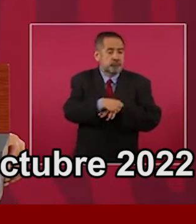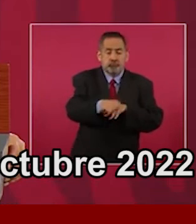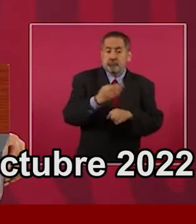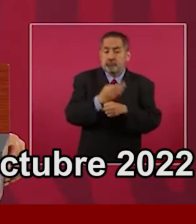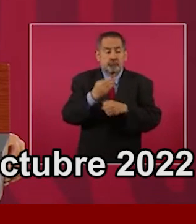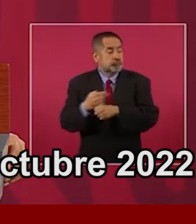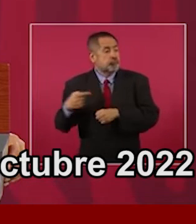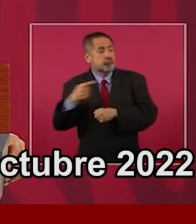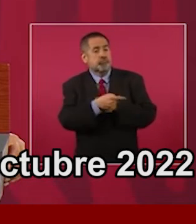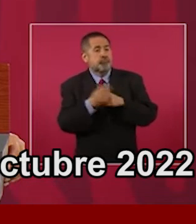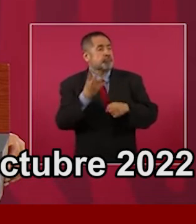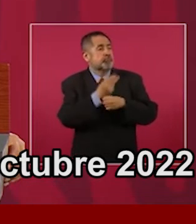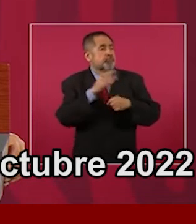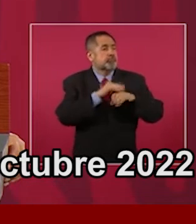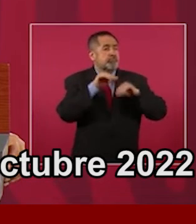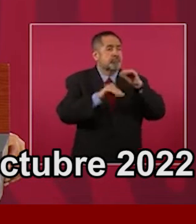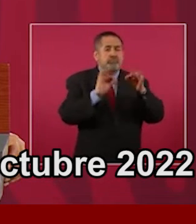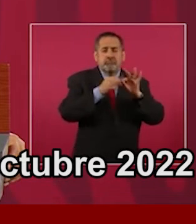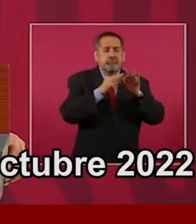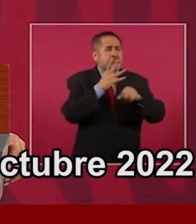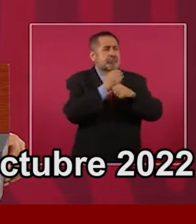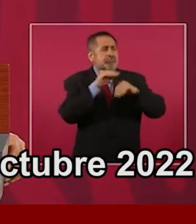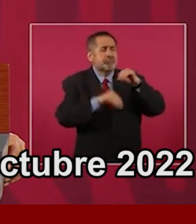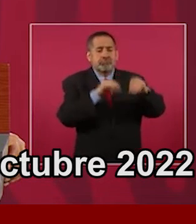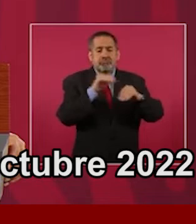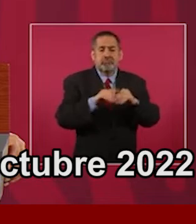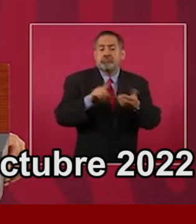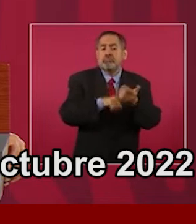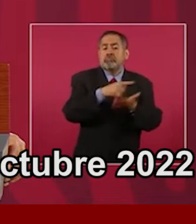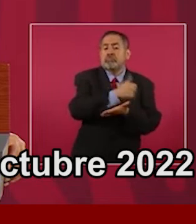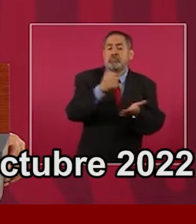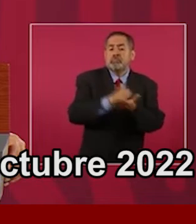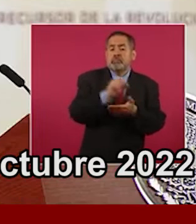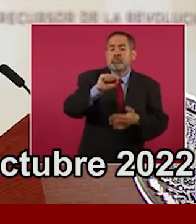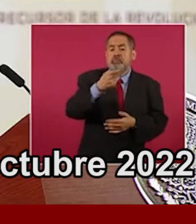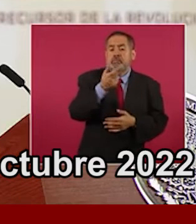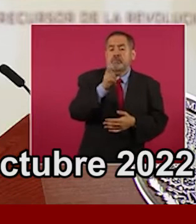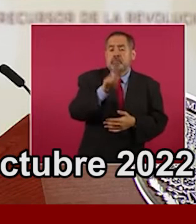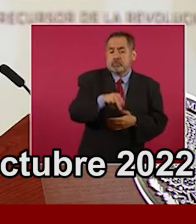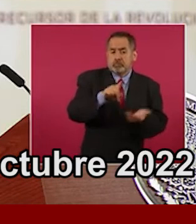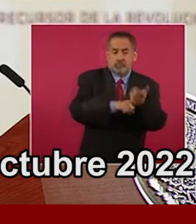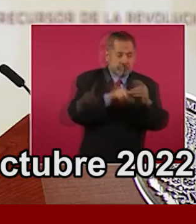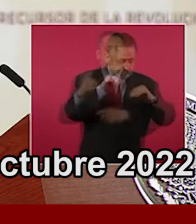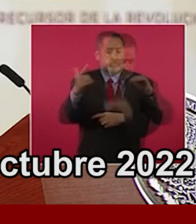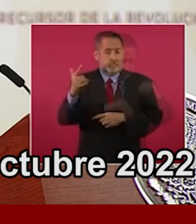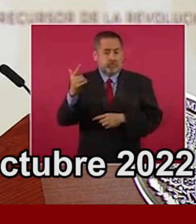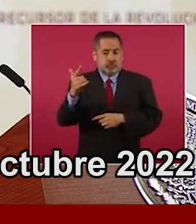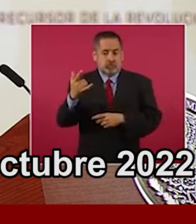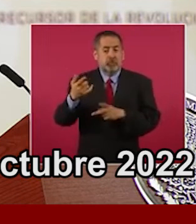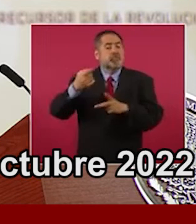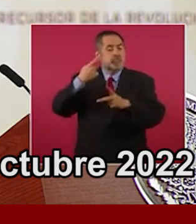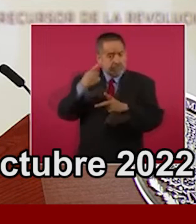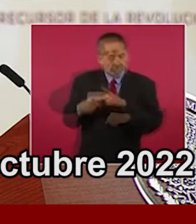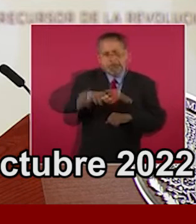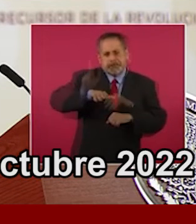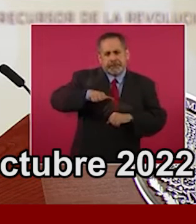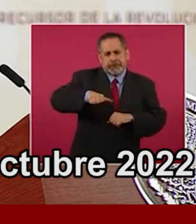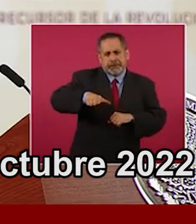construyendo en Ciudad Sahagún por Alstom en julio del año